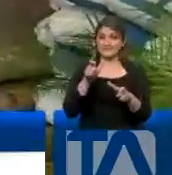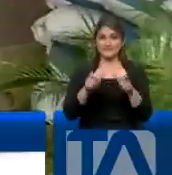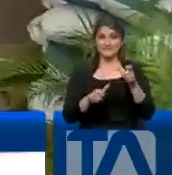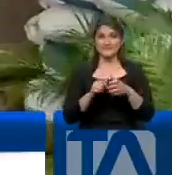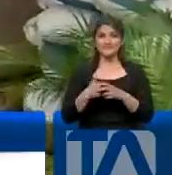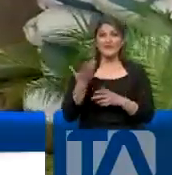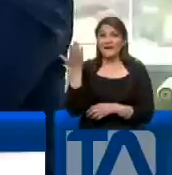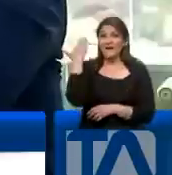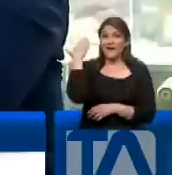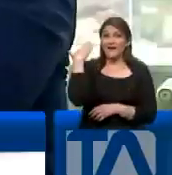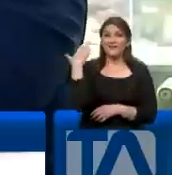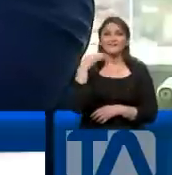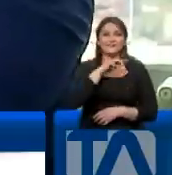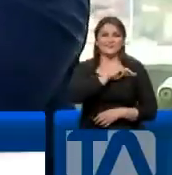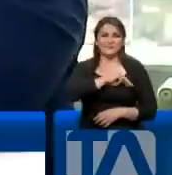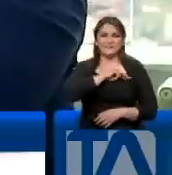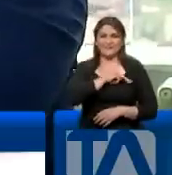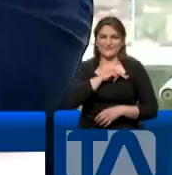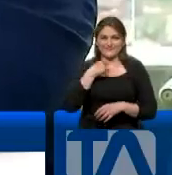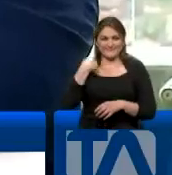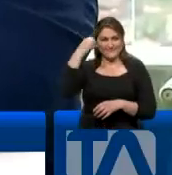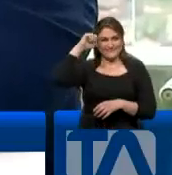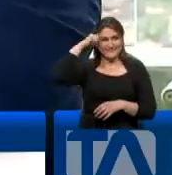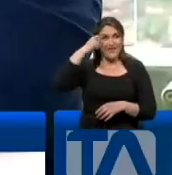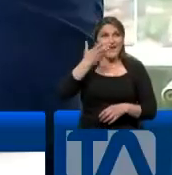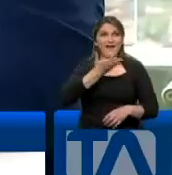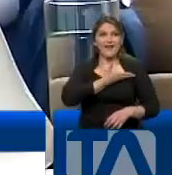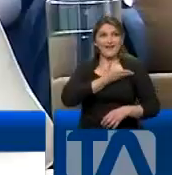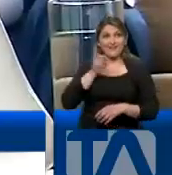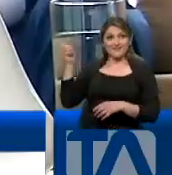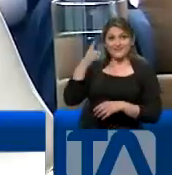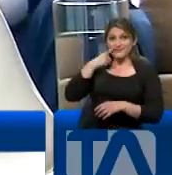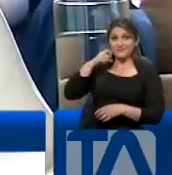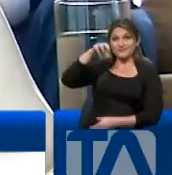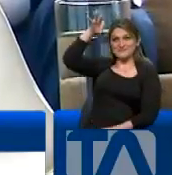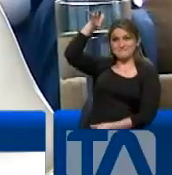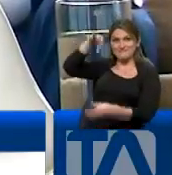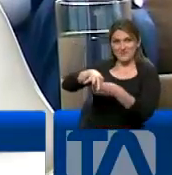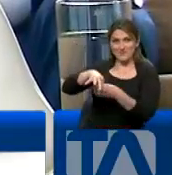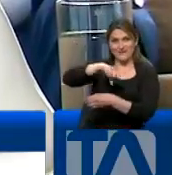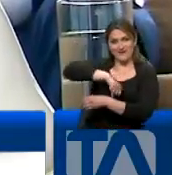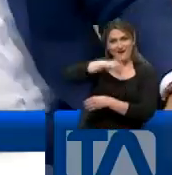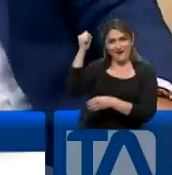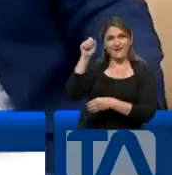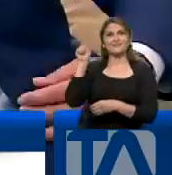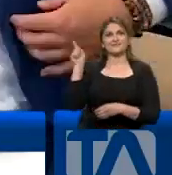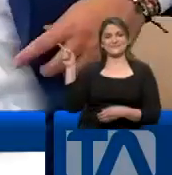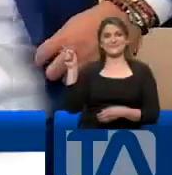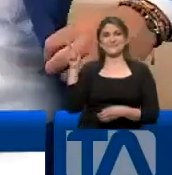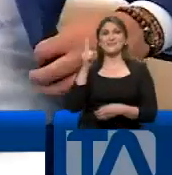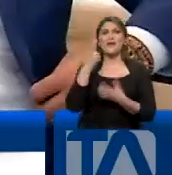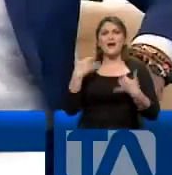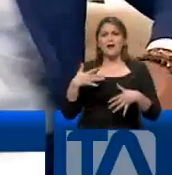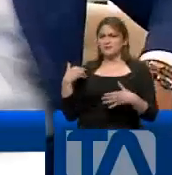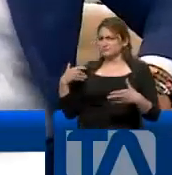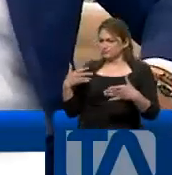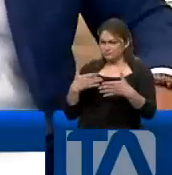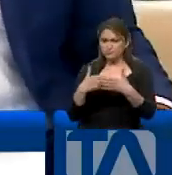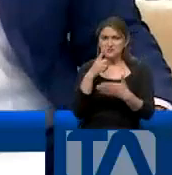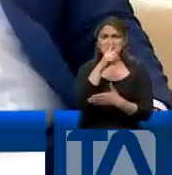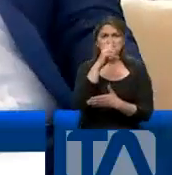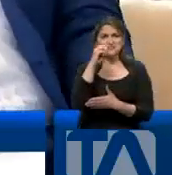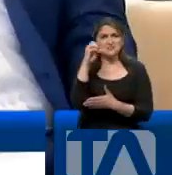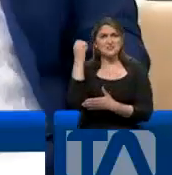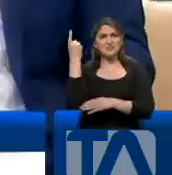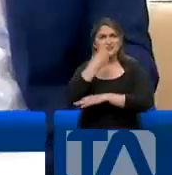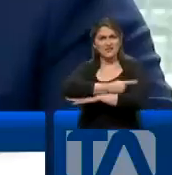los mantenses escogieron a Agustín Intriago como alcalde. 100 días después de haber asumido el cargo, él asegura que este tiempo sirvió para